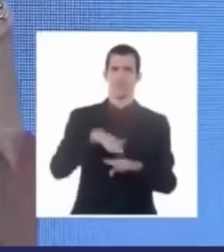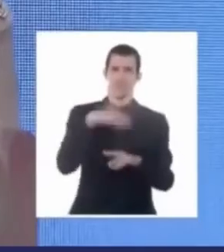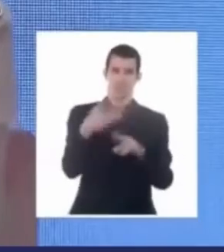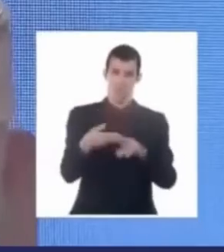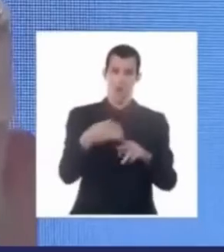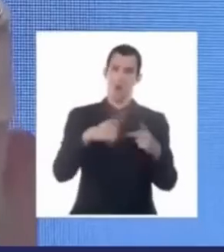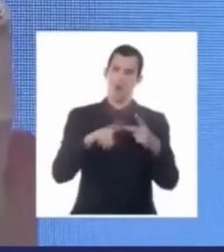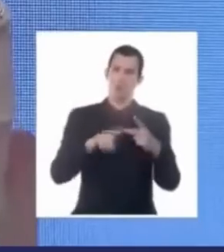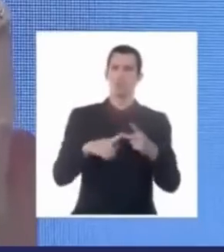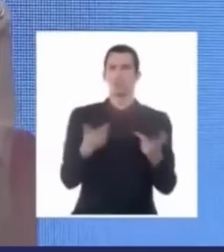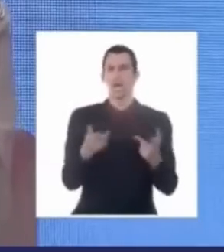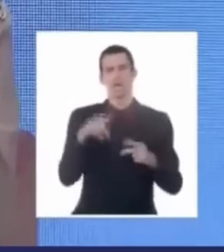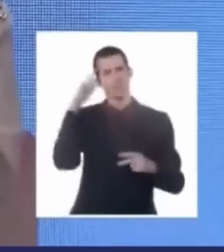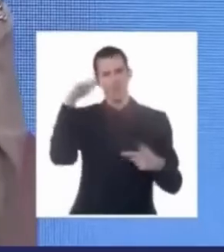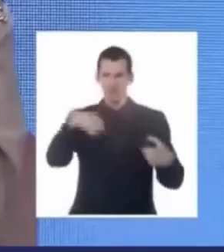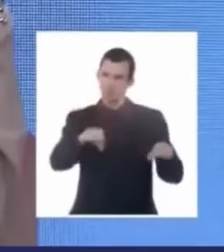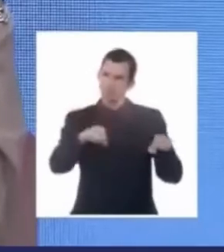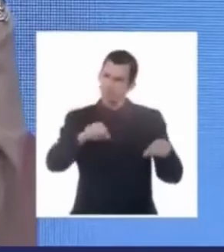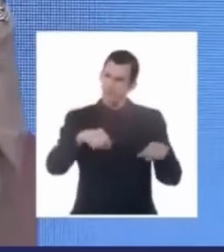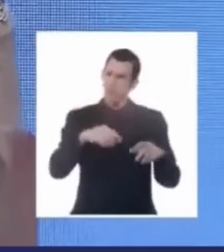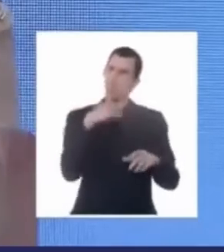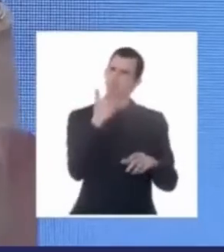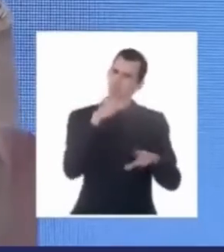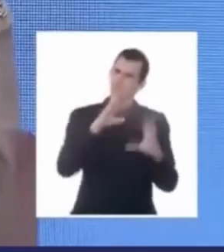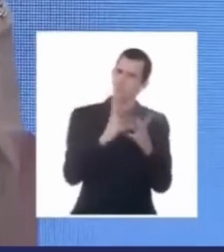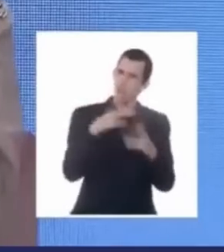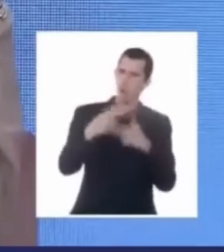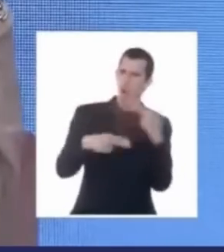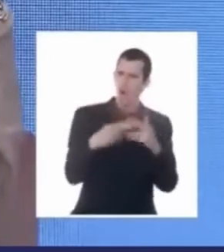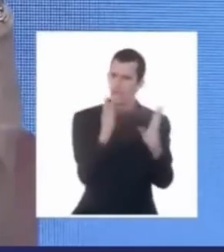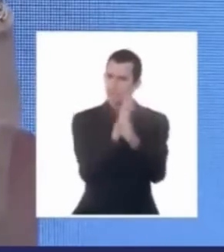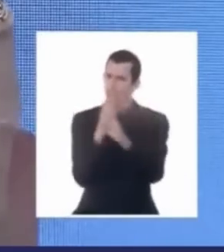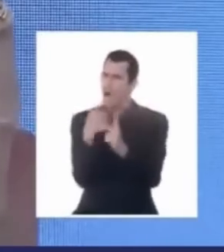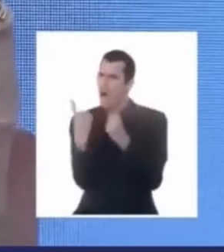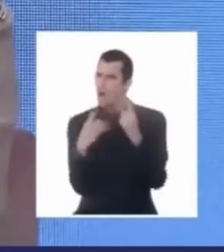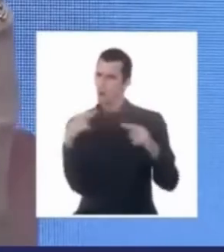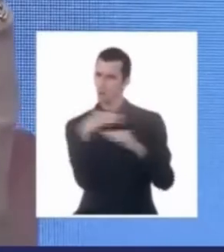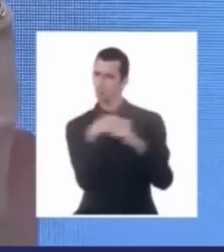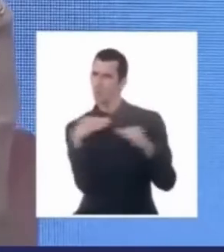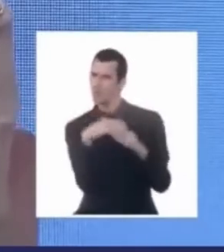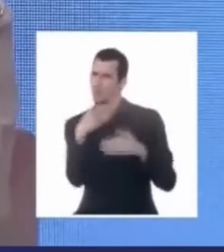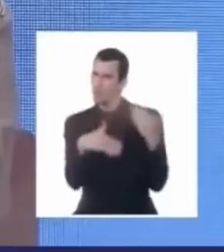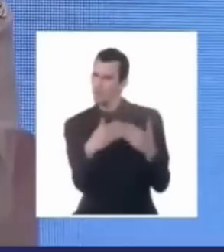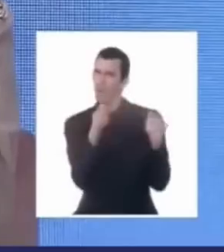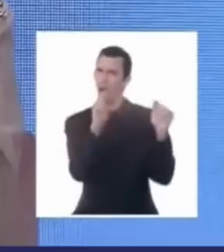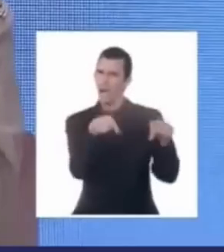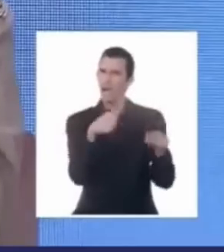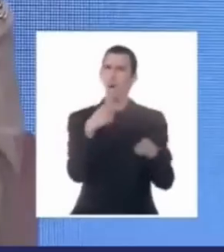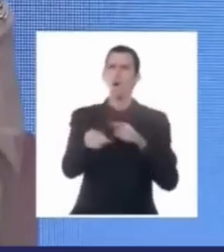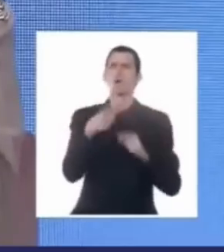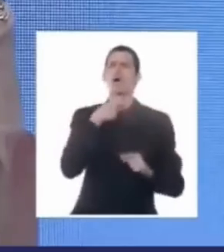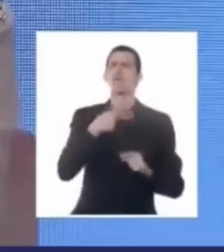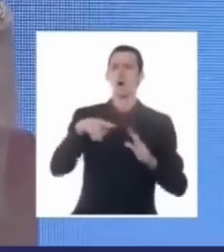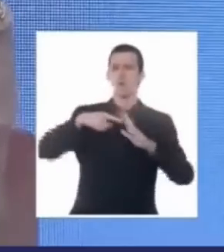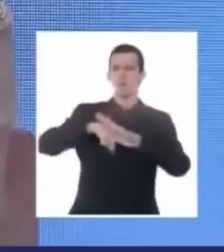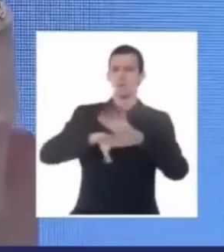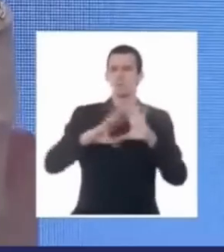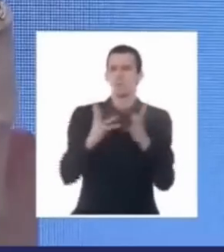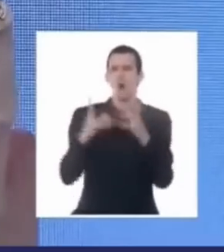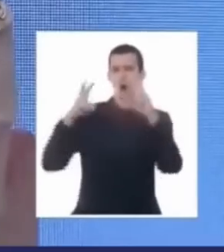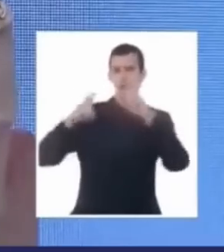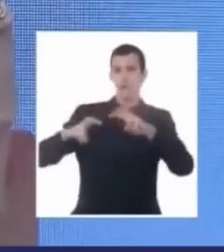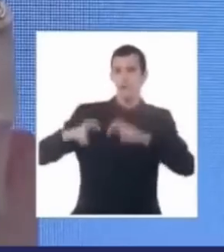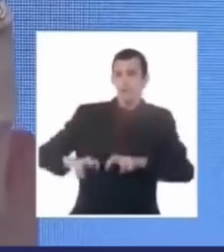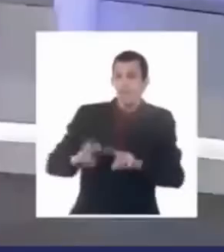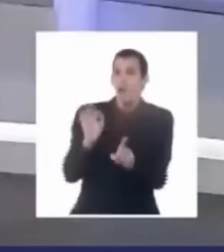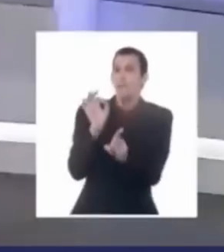agentes de orden interior y el sistema de investigación y procesamiento que correspondencia a los niveles a la calidad del delito interviene en la investigación